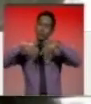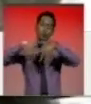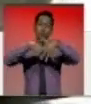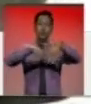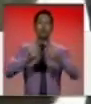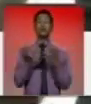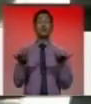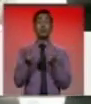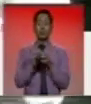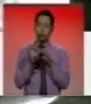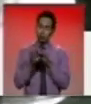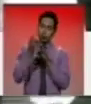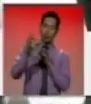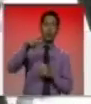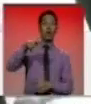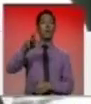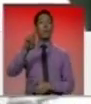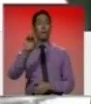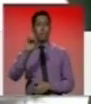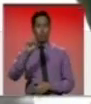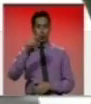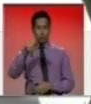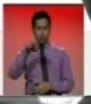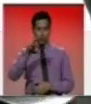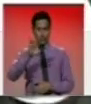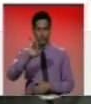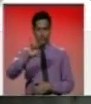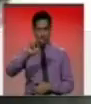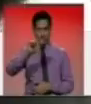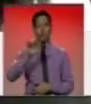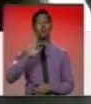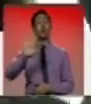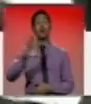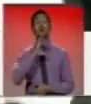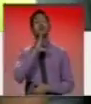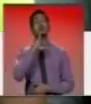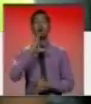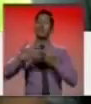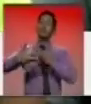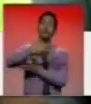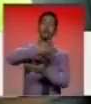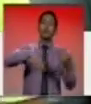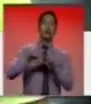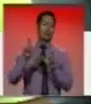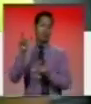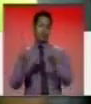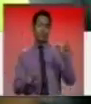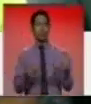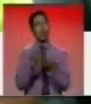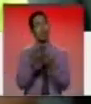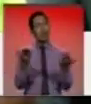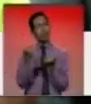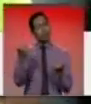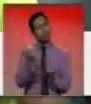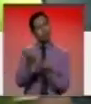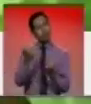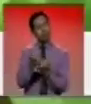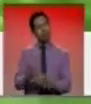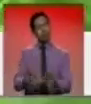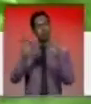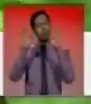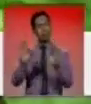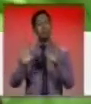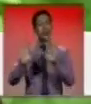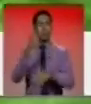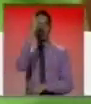sector de La Prosperina. Ahí participó de una cena popular con las personas del lugar, que mostraron su apoyo de manera incondicional